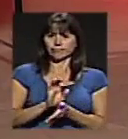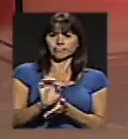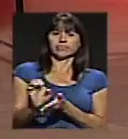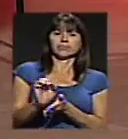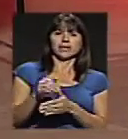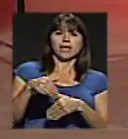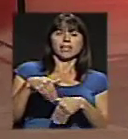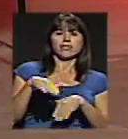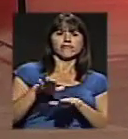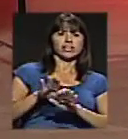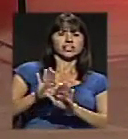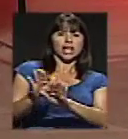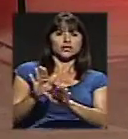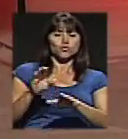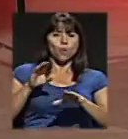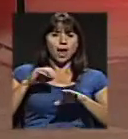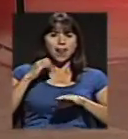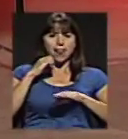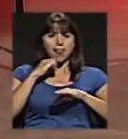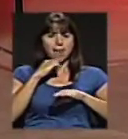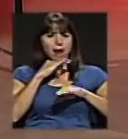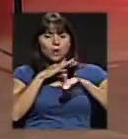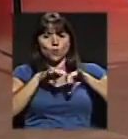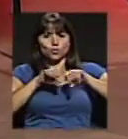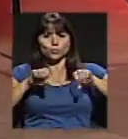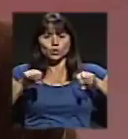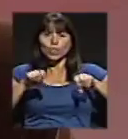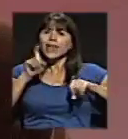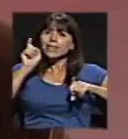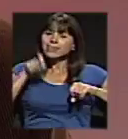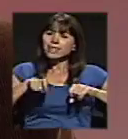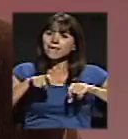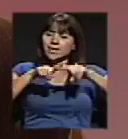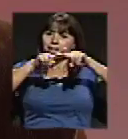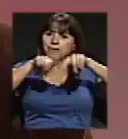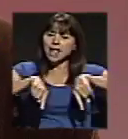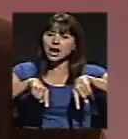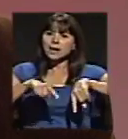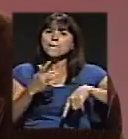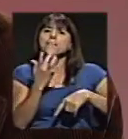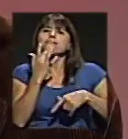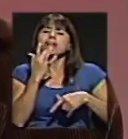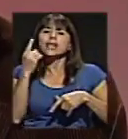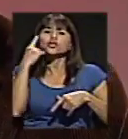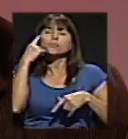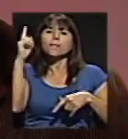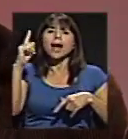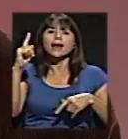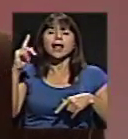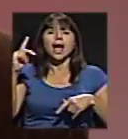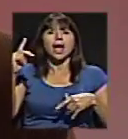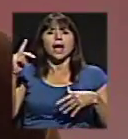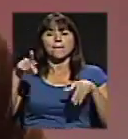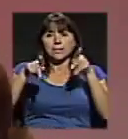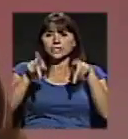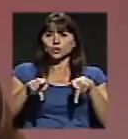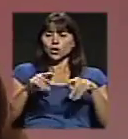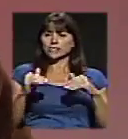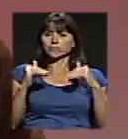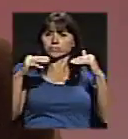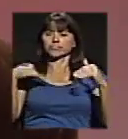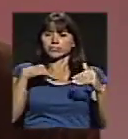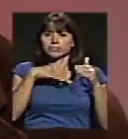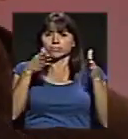que discutir seriamente la eliminación de los privilegios y las inmunidades para jerarcas de los supremos poderes cuando se les investiga por delitos de